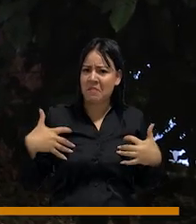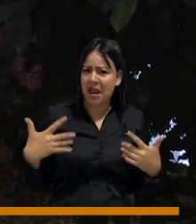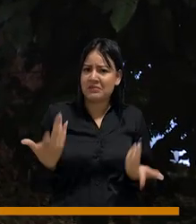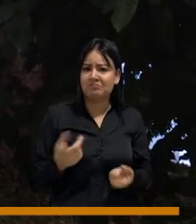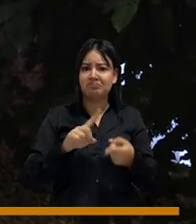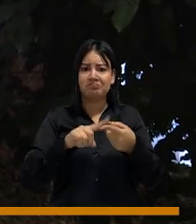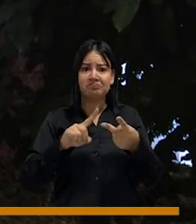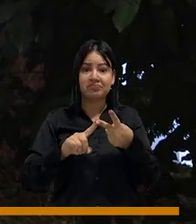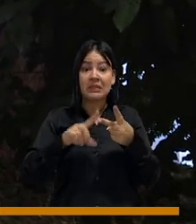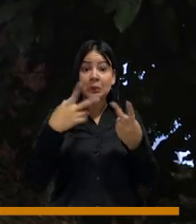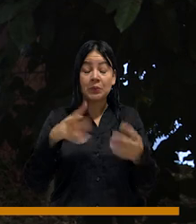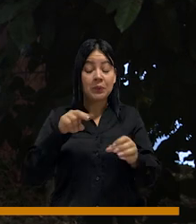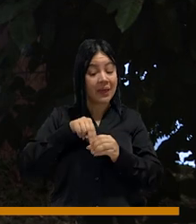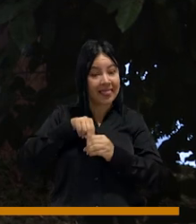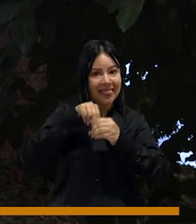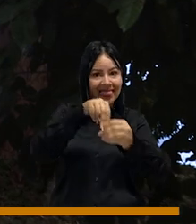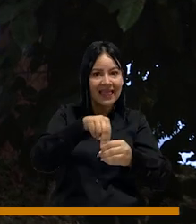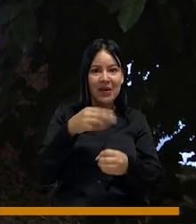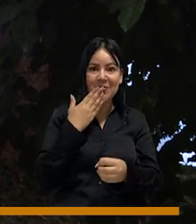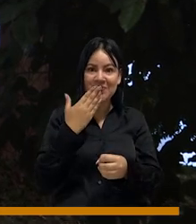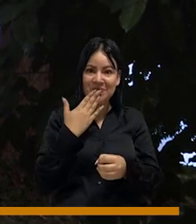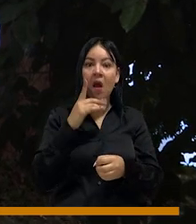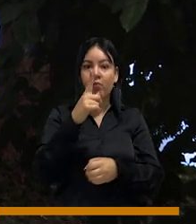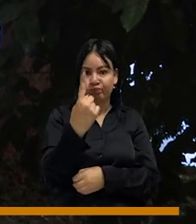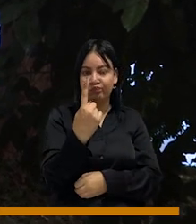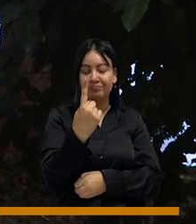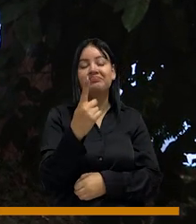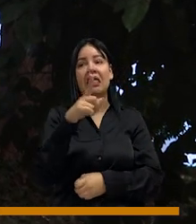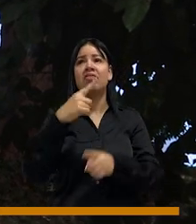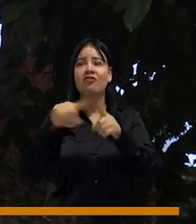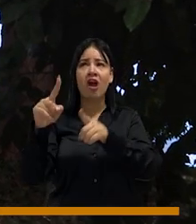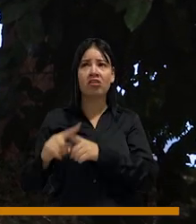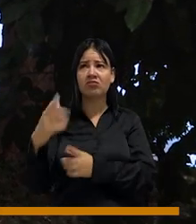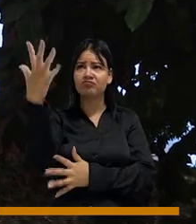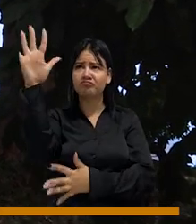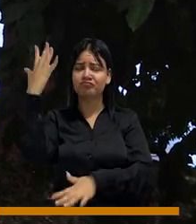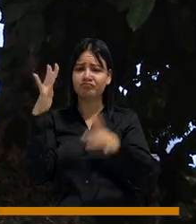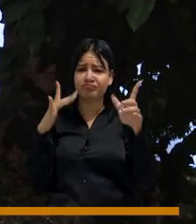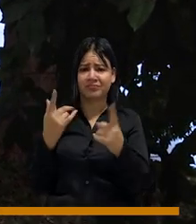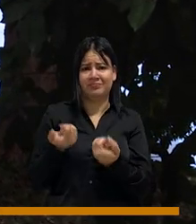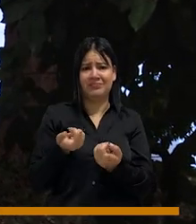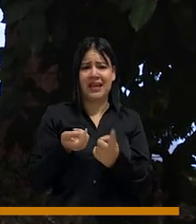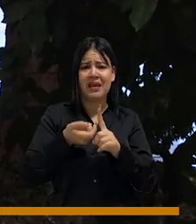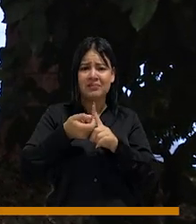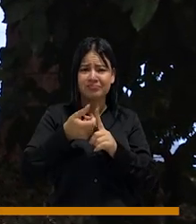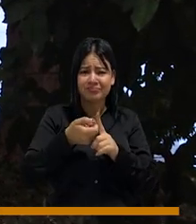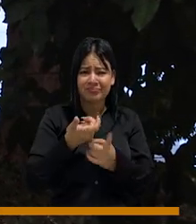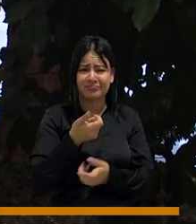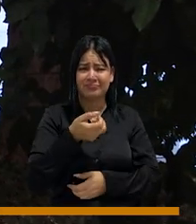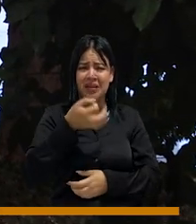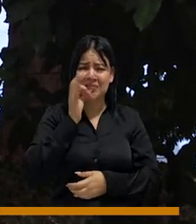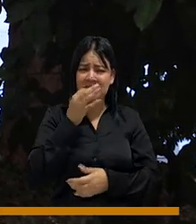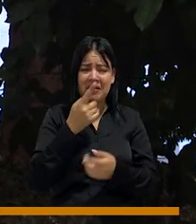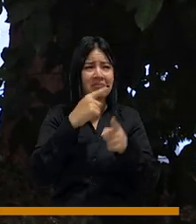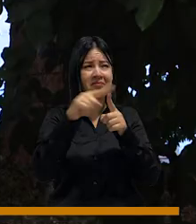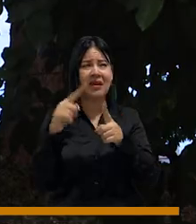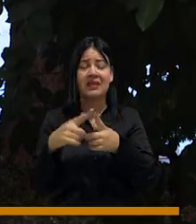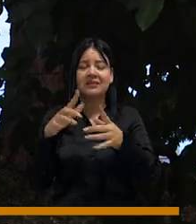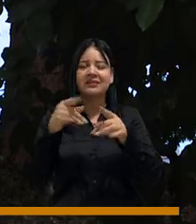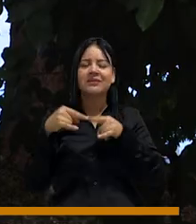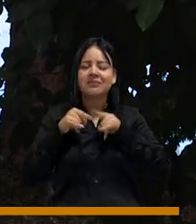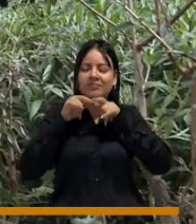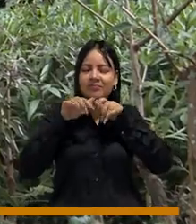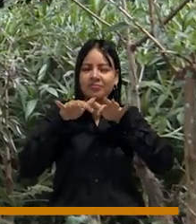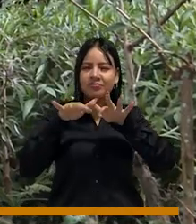tiene una comunidad indígena y además tiene diferentes cafetales, tiene flora y fauna que se convierten en un pulmón para